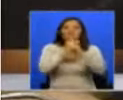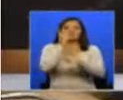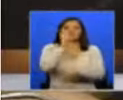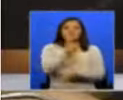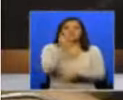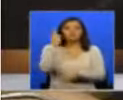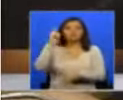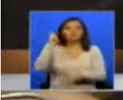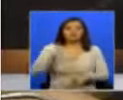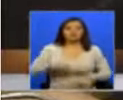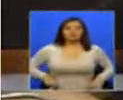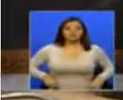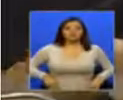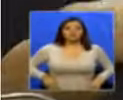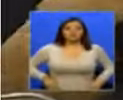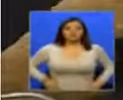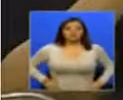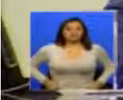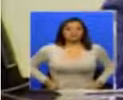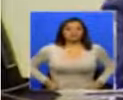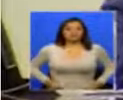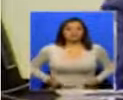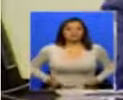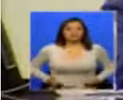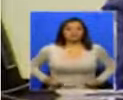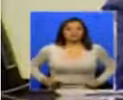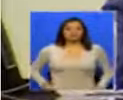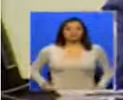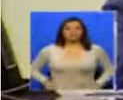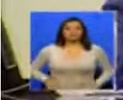Oxy. Adicionalmente a eso hemos tenido ahora que enfrentar